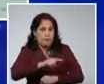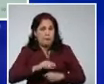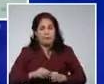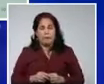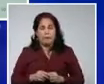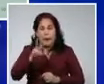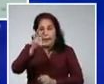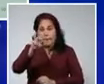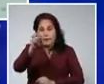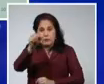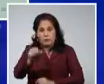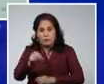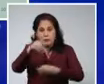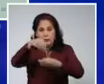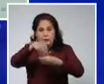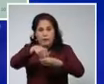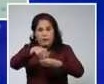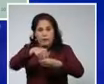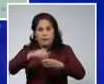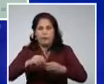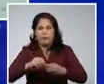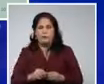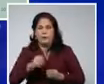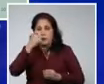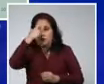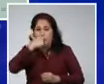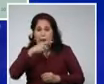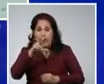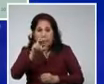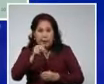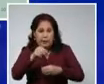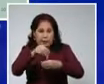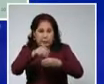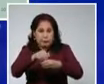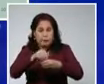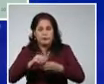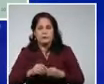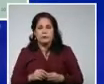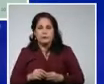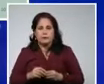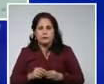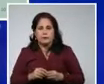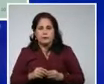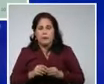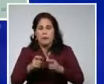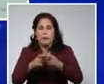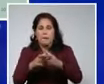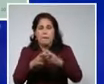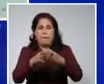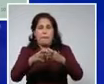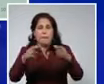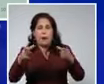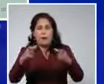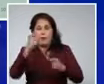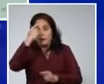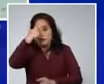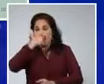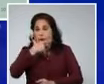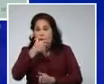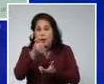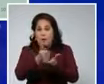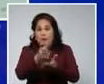20 casos autóctonos ayer, inferior al día anterior, el mayor número en Ciego de Ávila